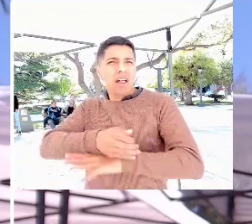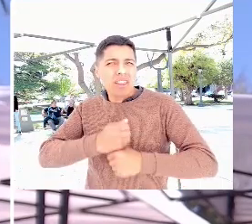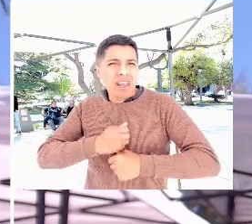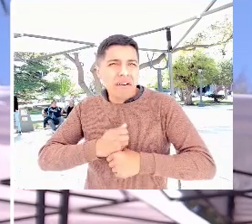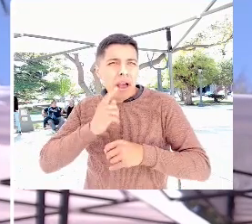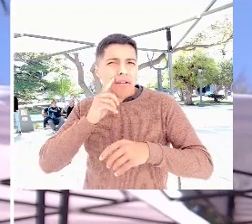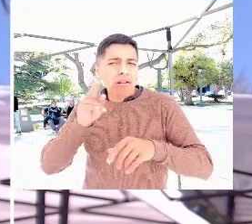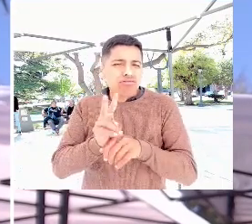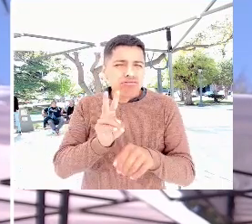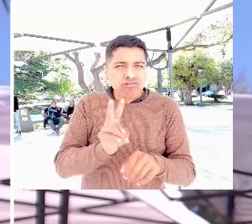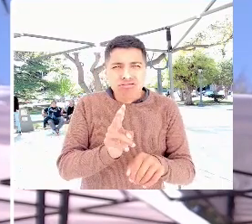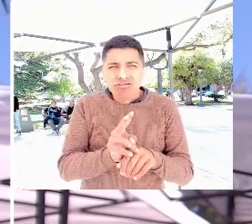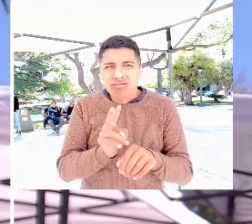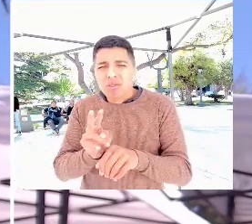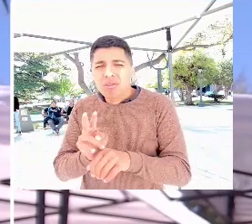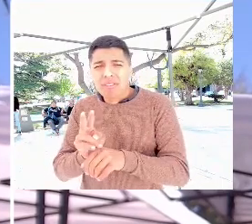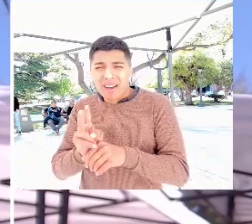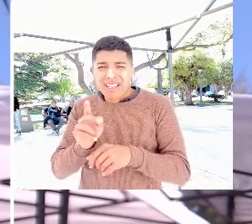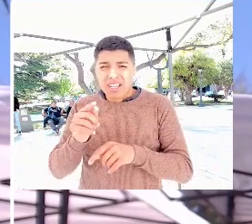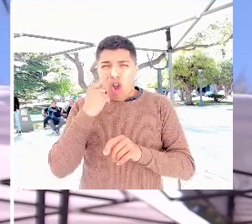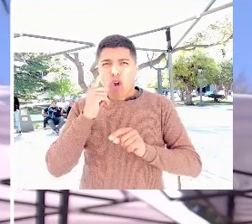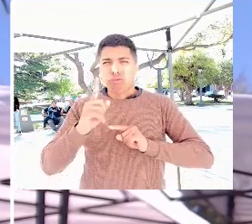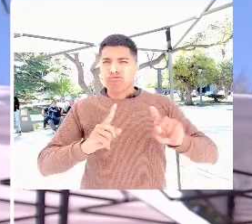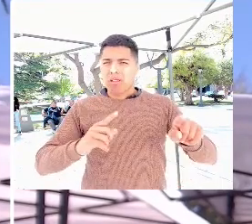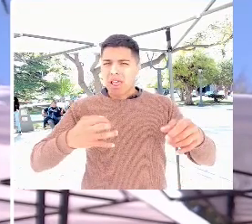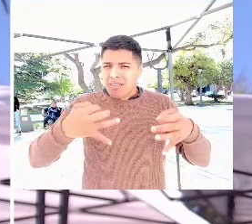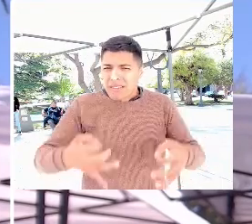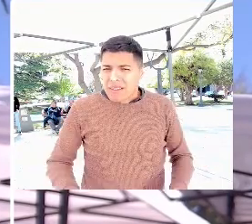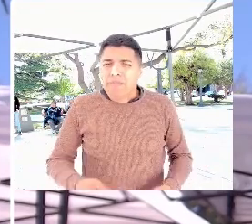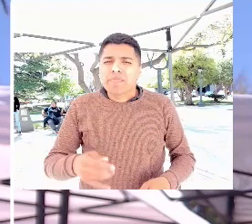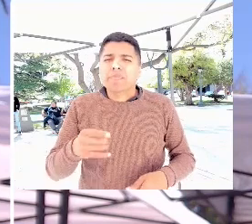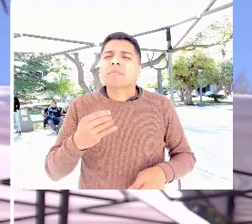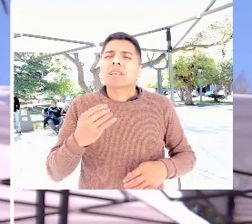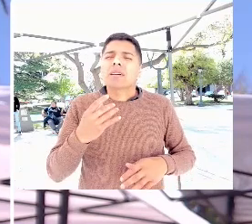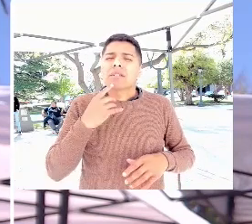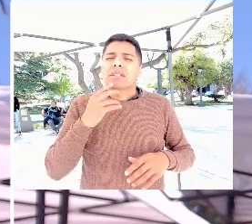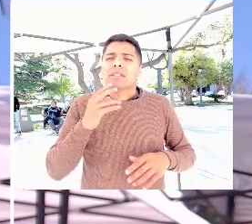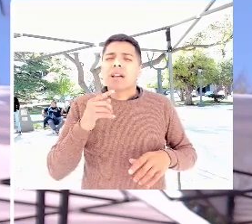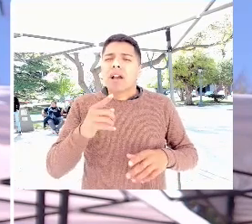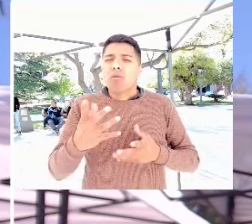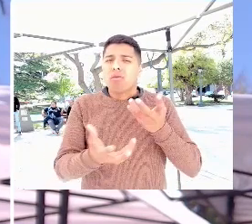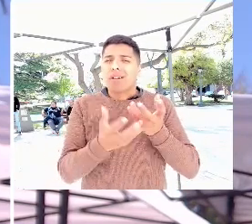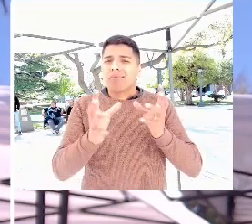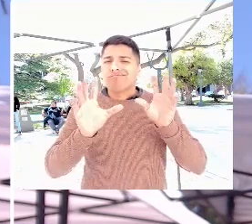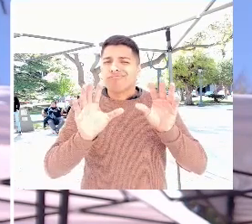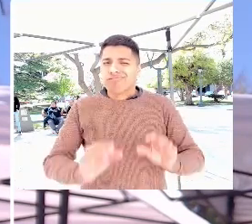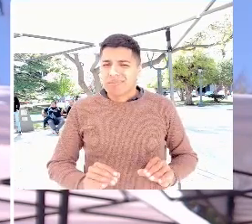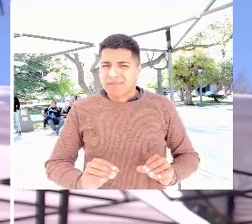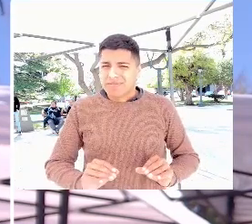realmente destacado de manera coordinada, logrando mantener y contener ese fuego,